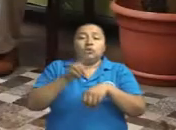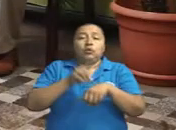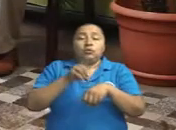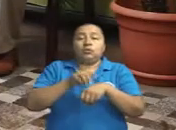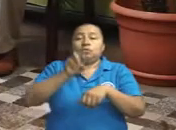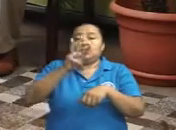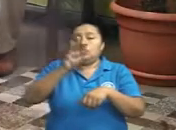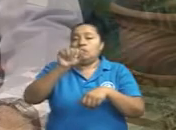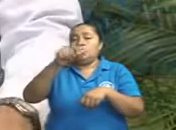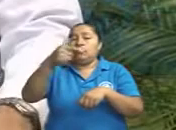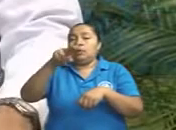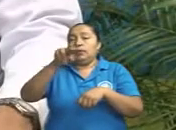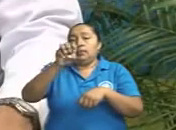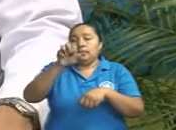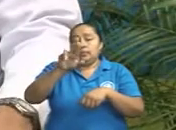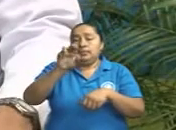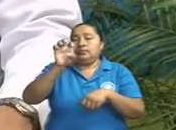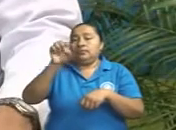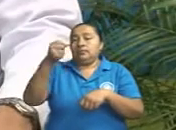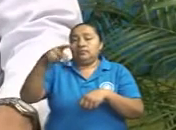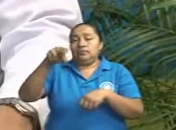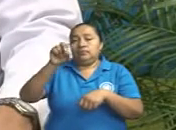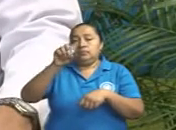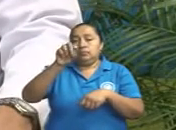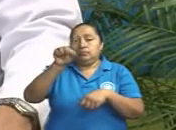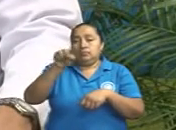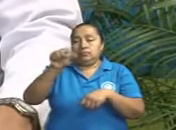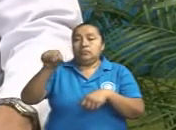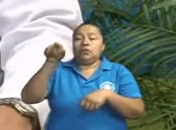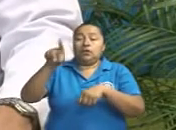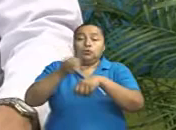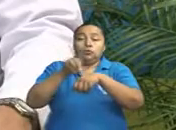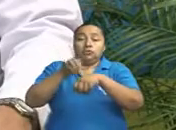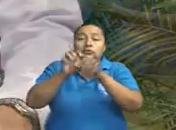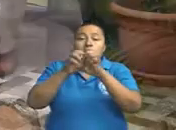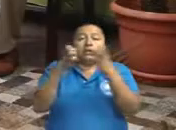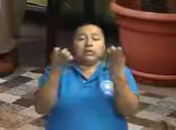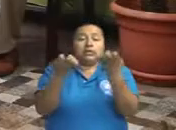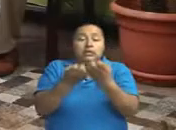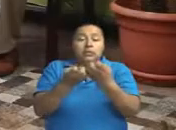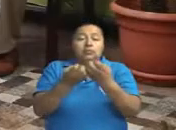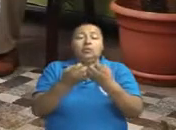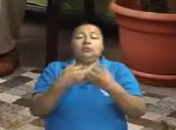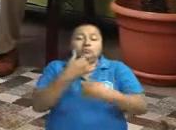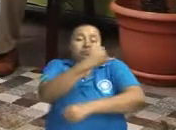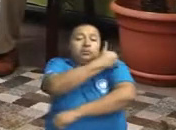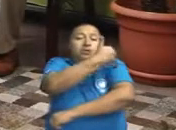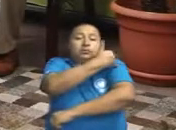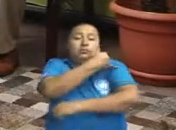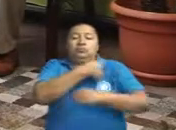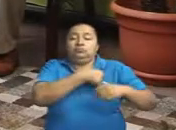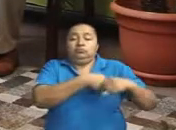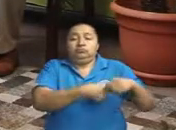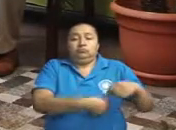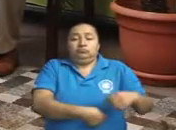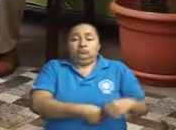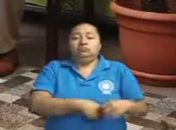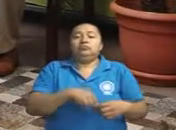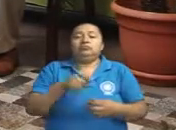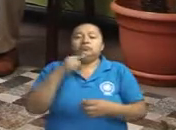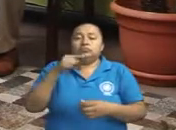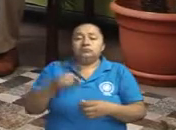es parte del equipo médico del Hospital de Referencia Nacional, Hospital Berta Calderón. Bienvenido, doctor, mucho gusto. Buenos días,